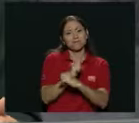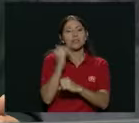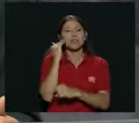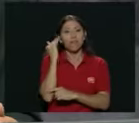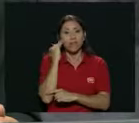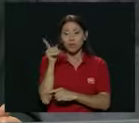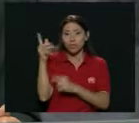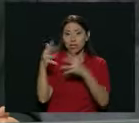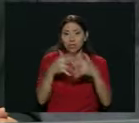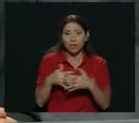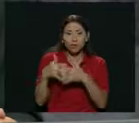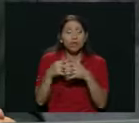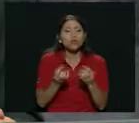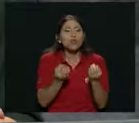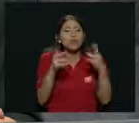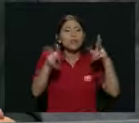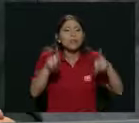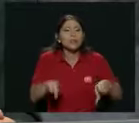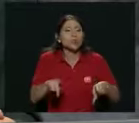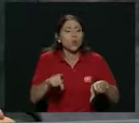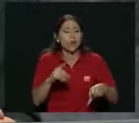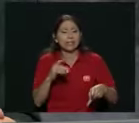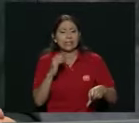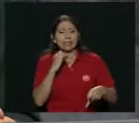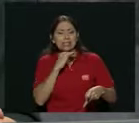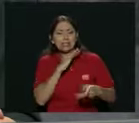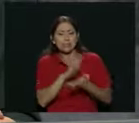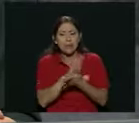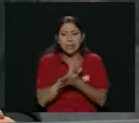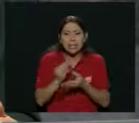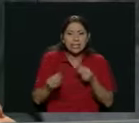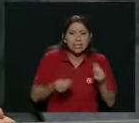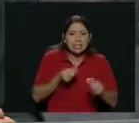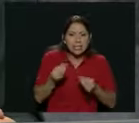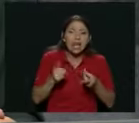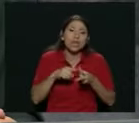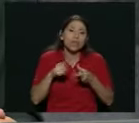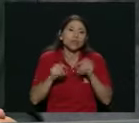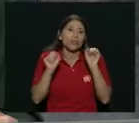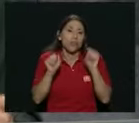condiciones irregulares en Estados Unidos, y eso sin duda afectaría el envío de remesas